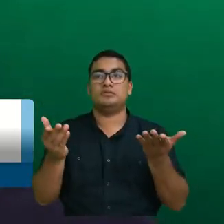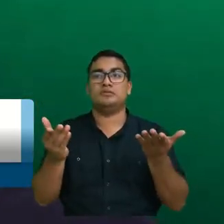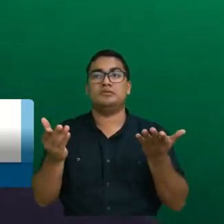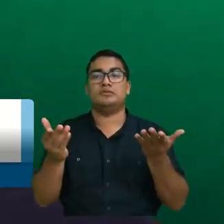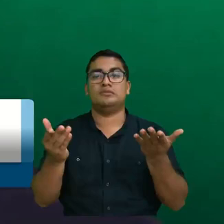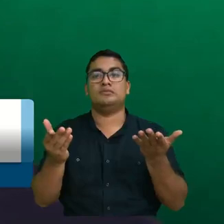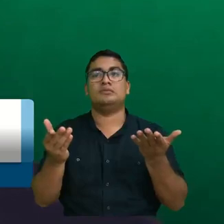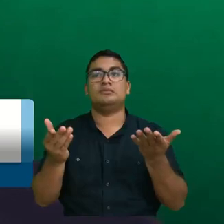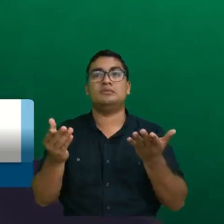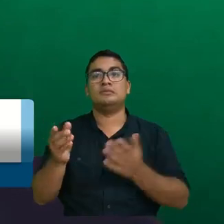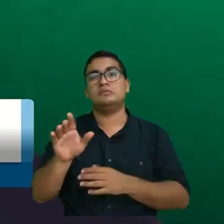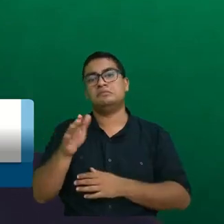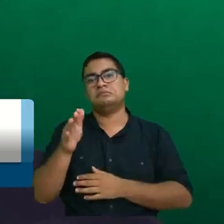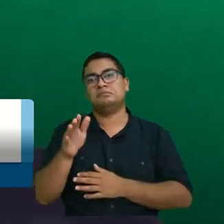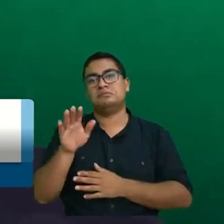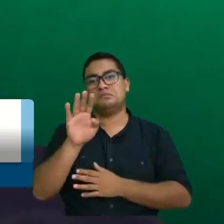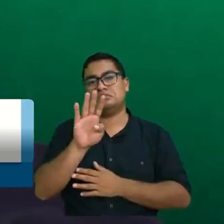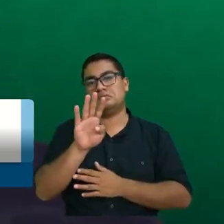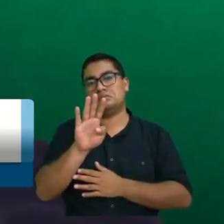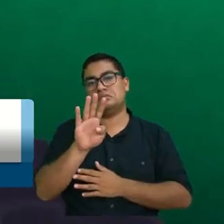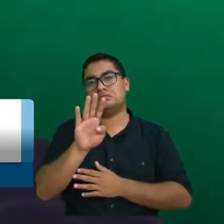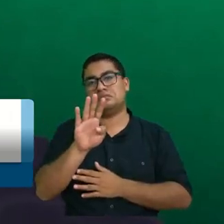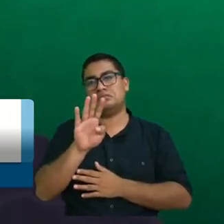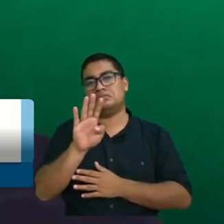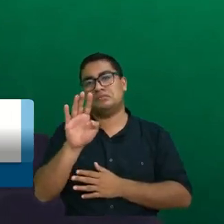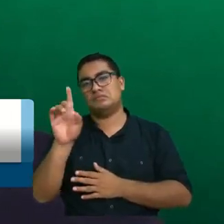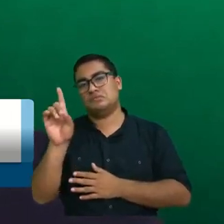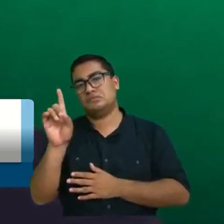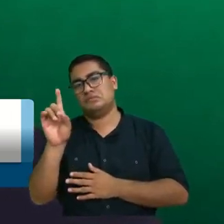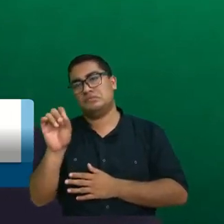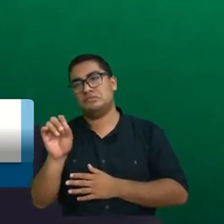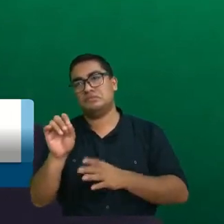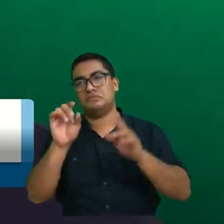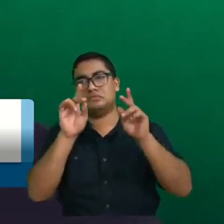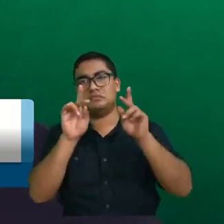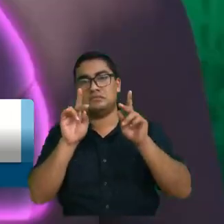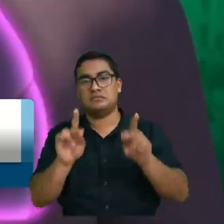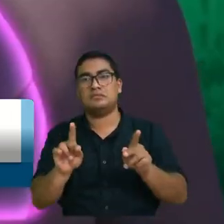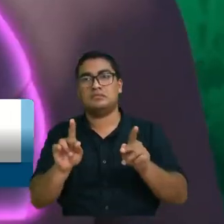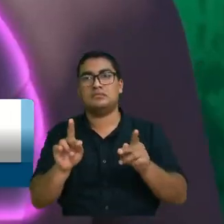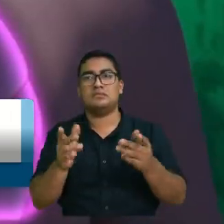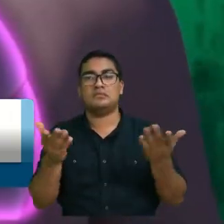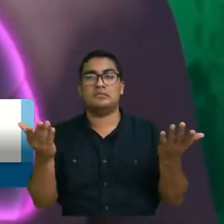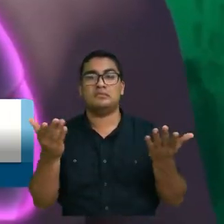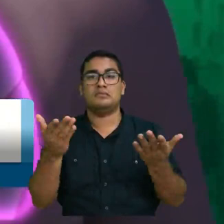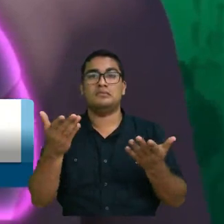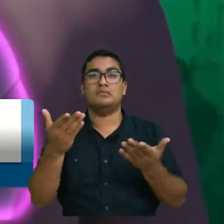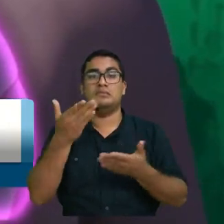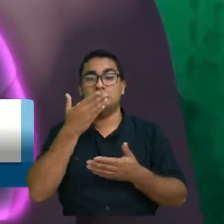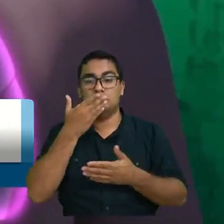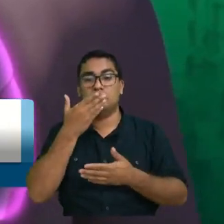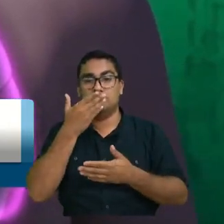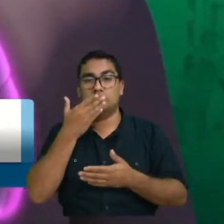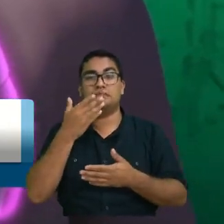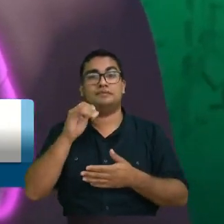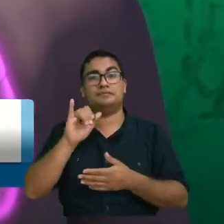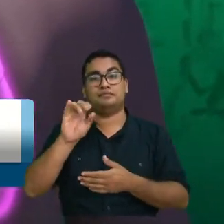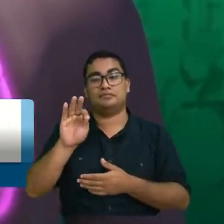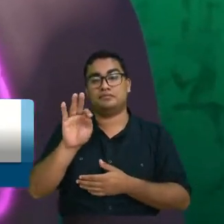estamos manejando entre 4 a 10 casos de enfermedades tipo influenza en el año.